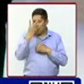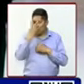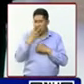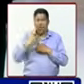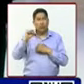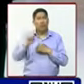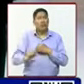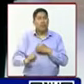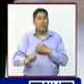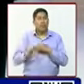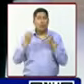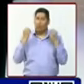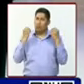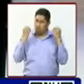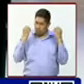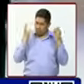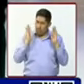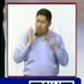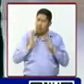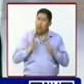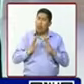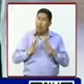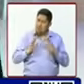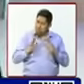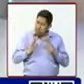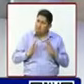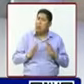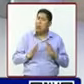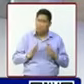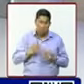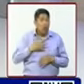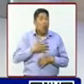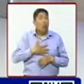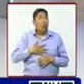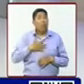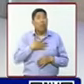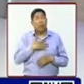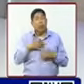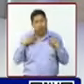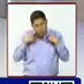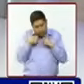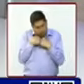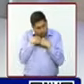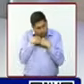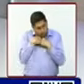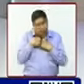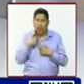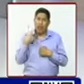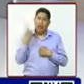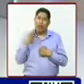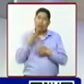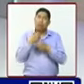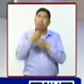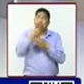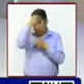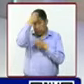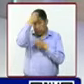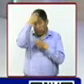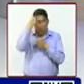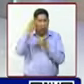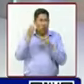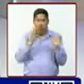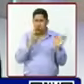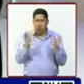Allá el tránsito vehicular mucho más tranquilo a esta hora. Por favor, abríguese y mantenga siempre un paraguas a la mano porque hay